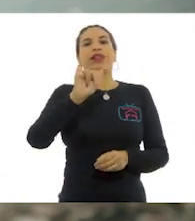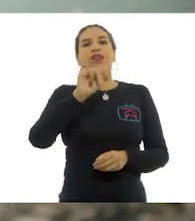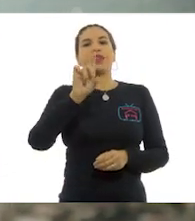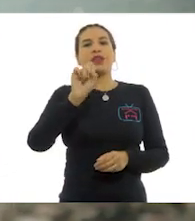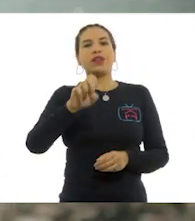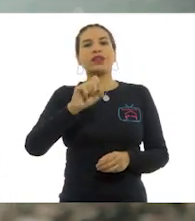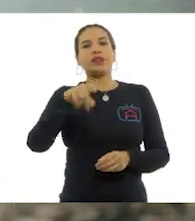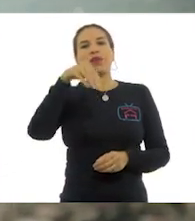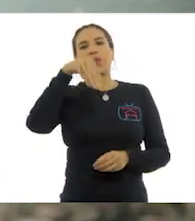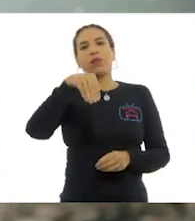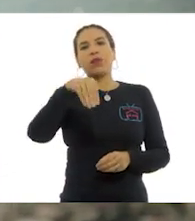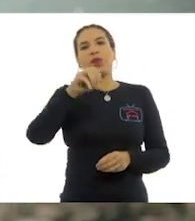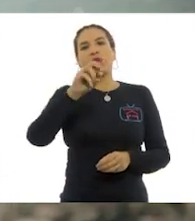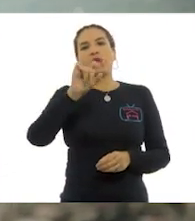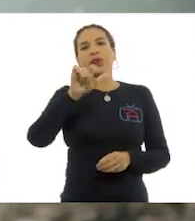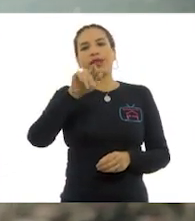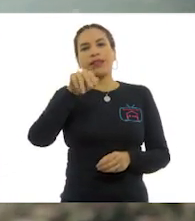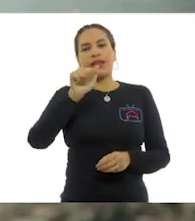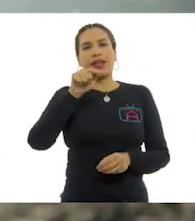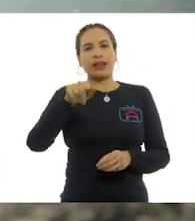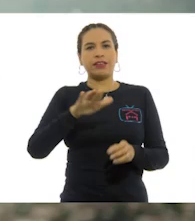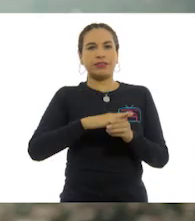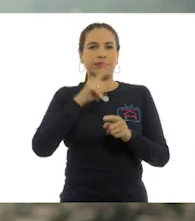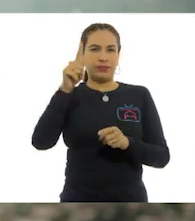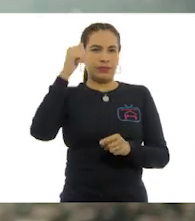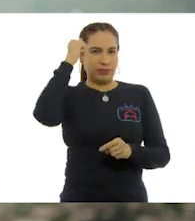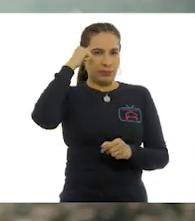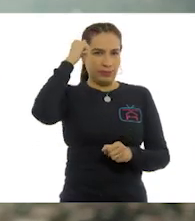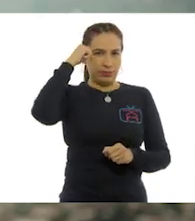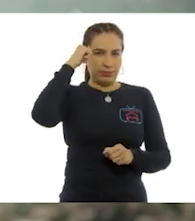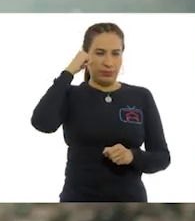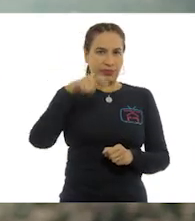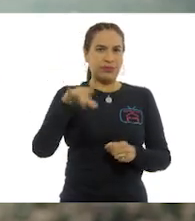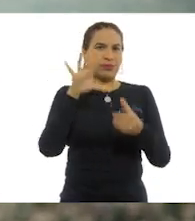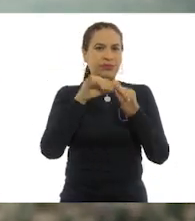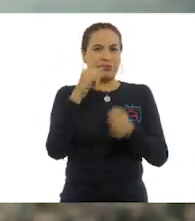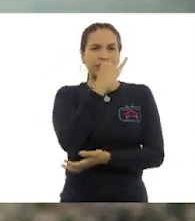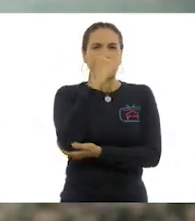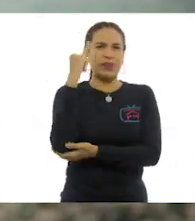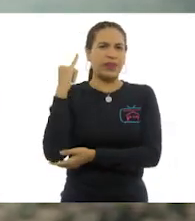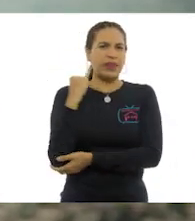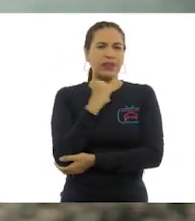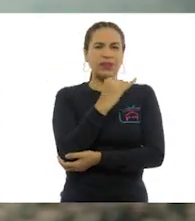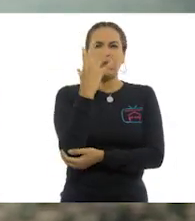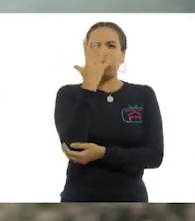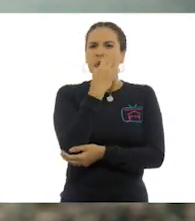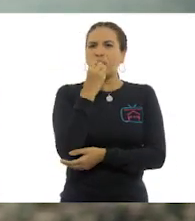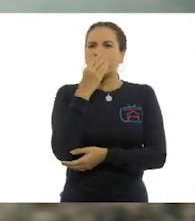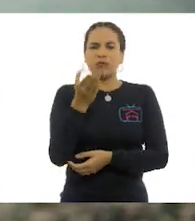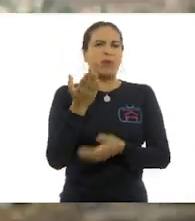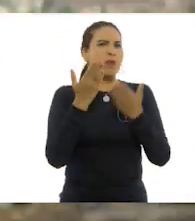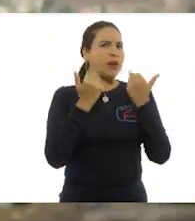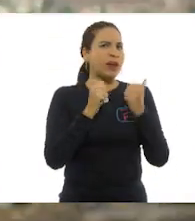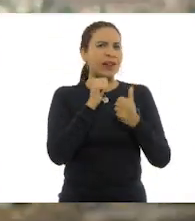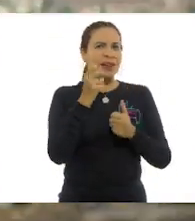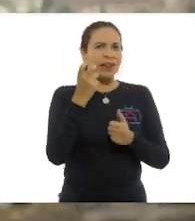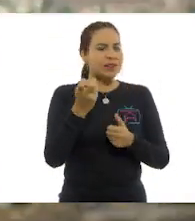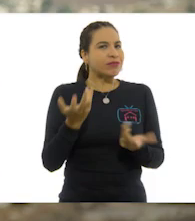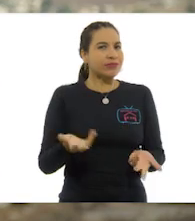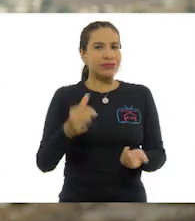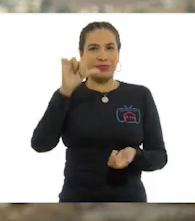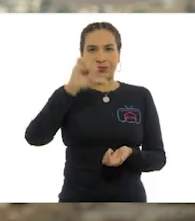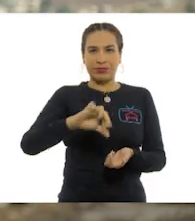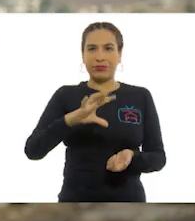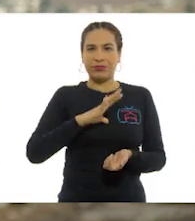el nombre de Motolinia, ustedes recordarán que fue el cronista de Texcoco, habla de este jardín y dice que en Europa no hay una cosa semejante. Hoy